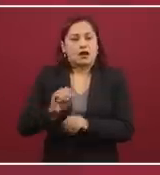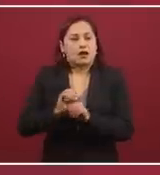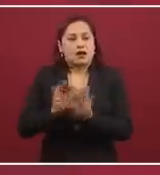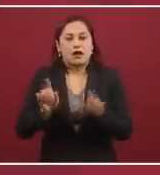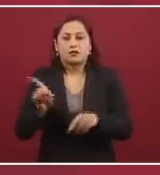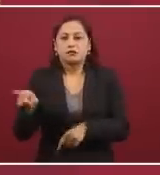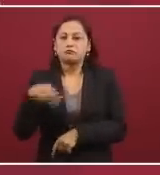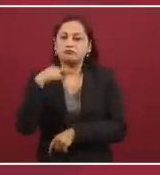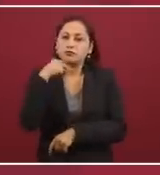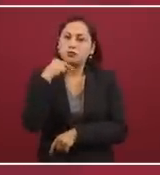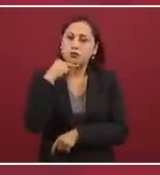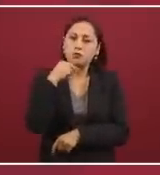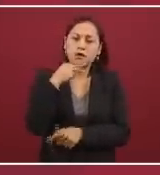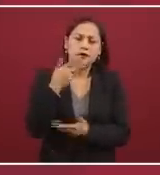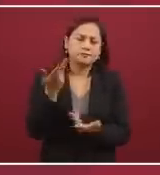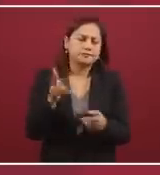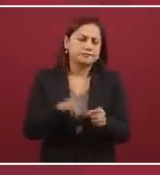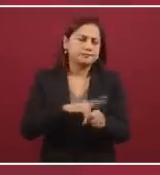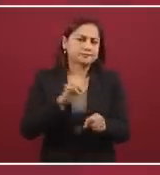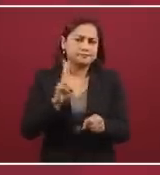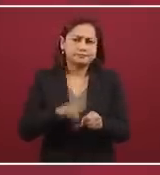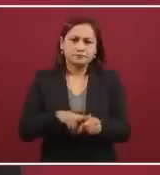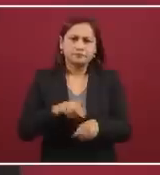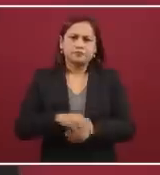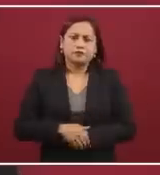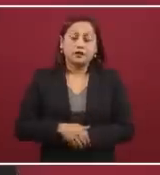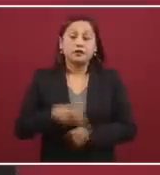pero también hubo mano negra